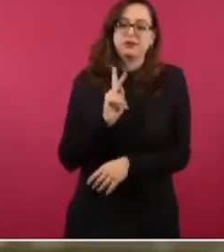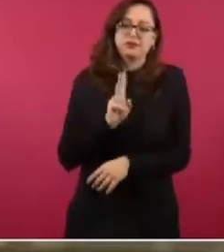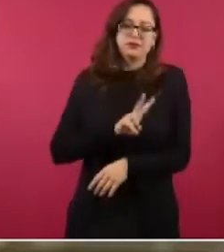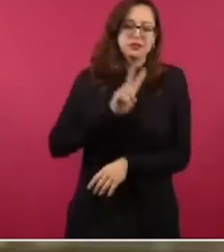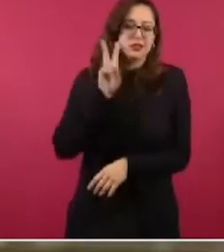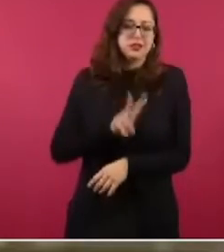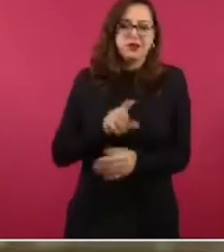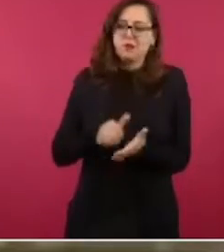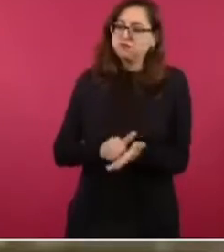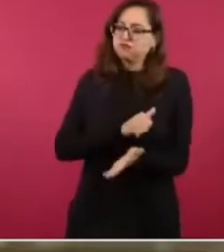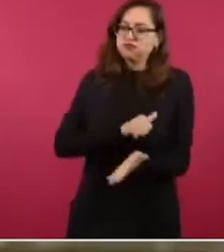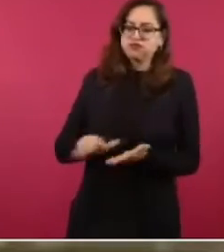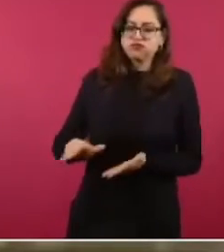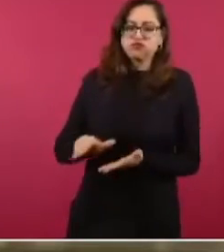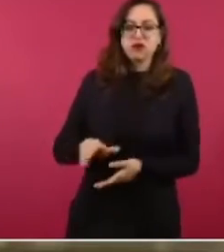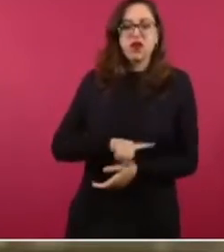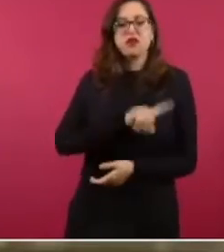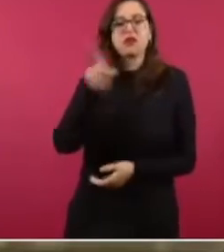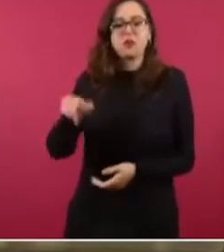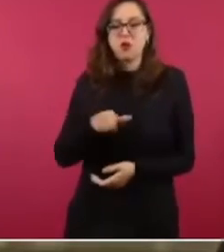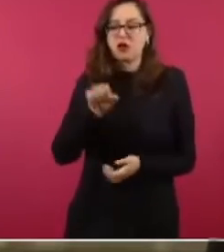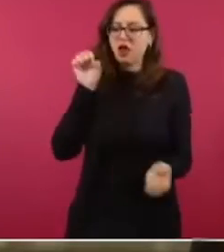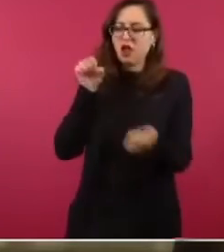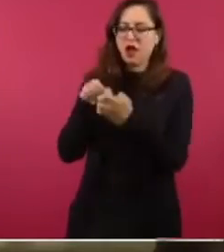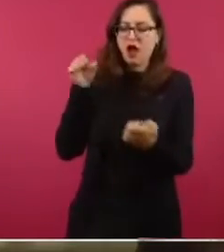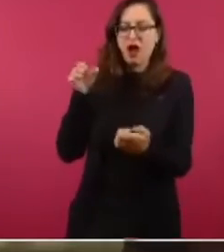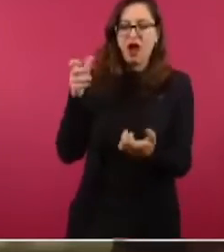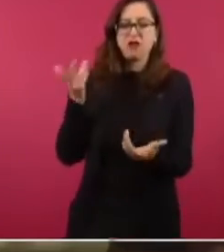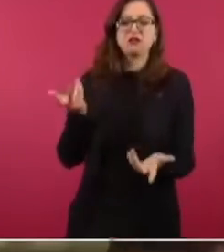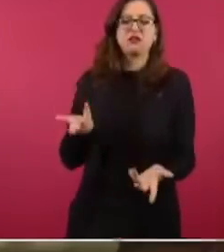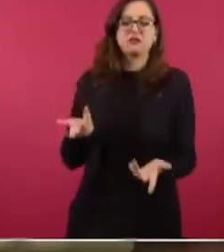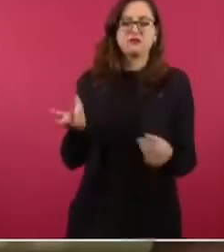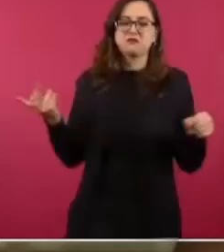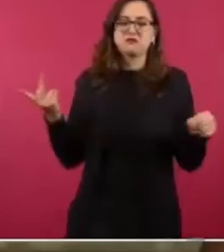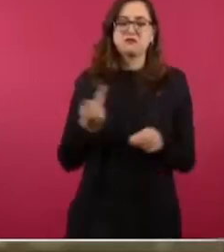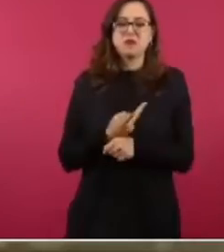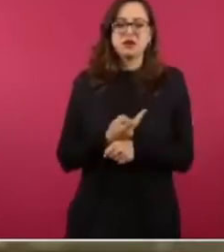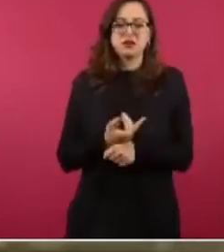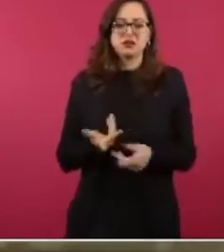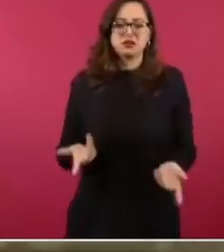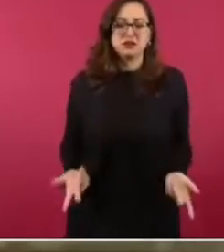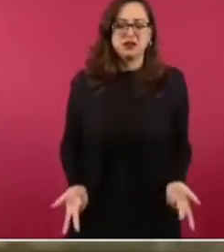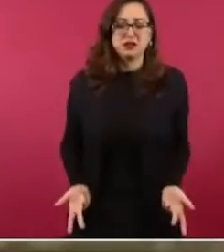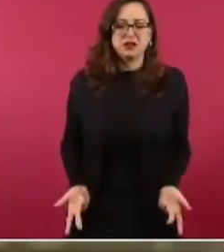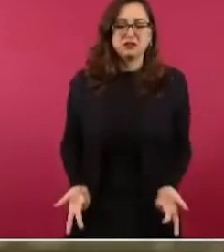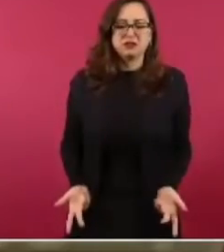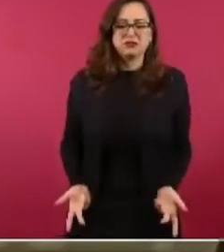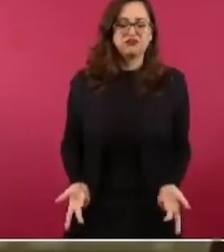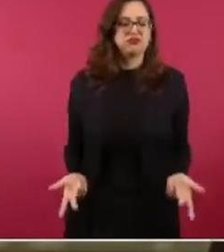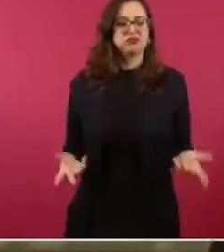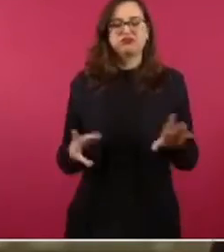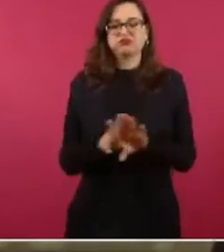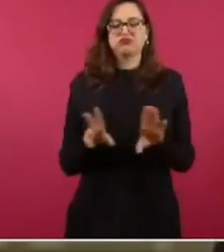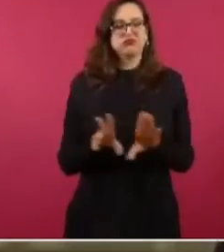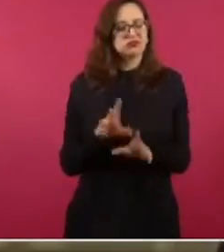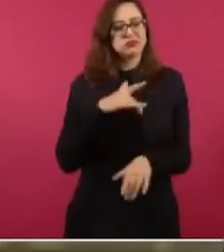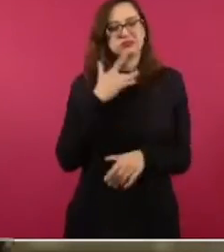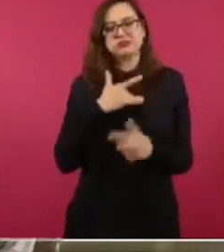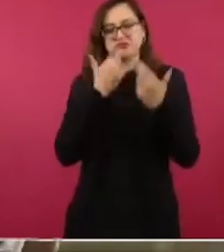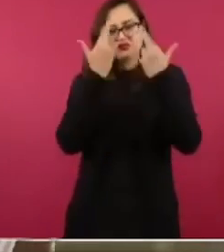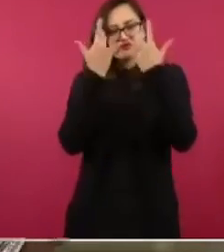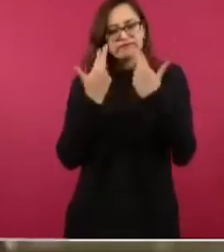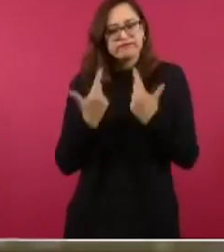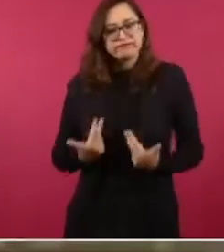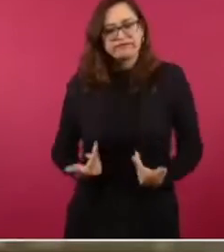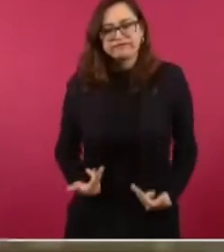expulsados y engañados, esa es la situación. Ellos sí están enterados de lo que está sucediendo. Llegando ahí al Paso